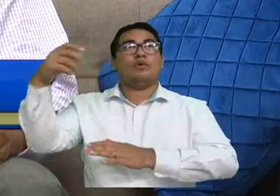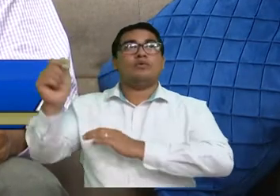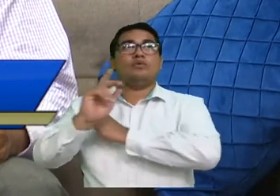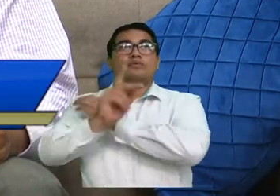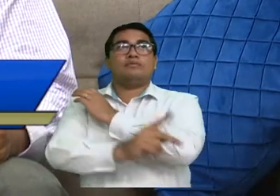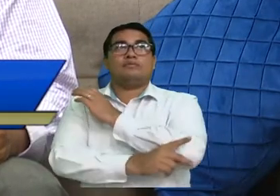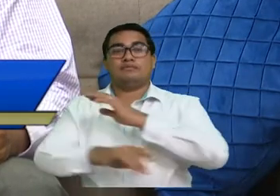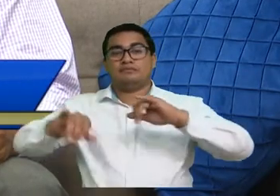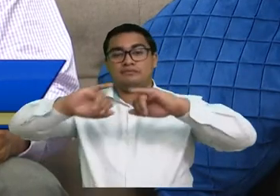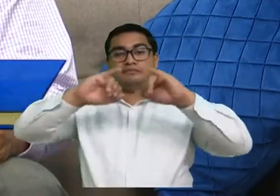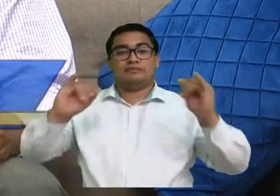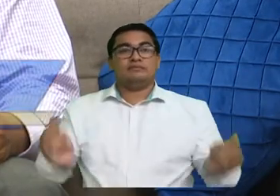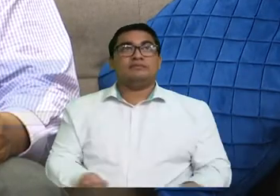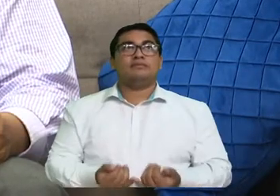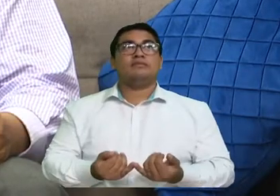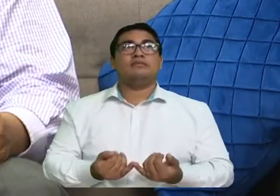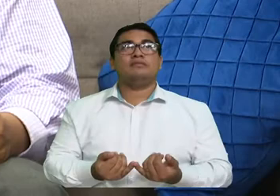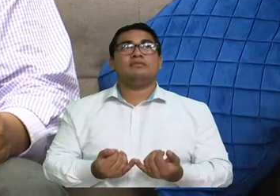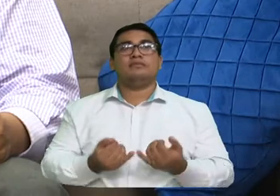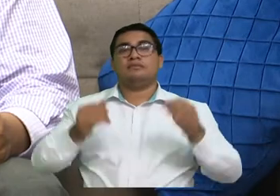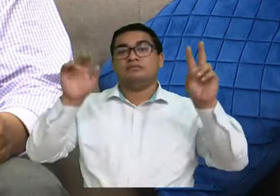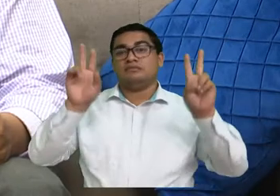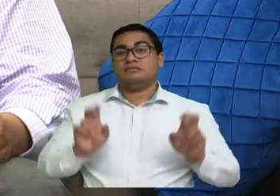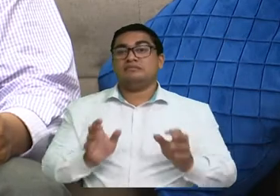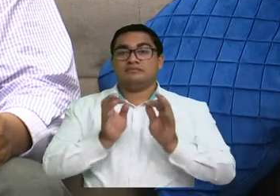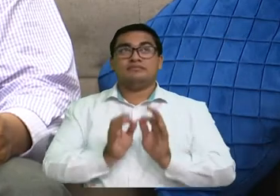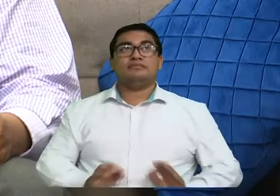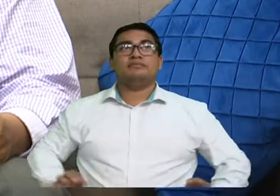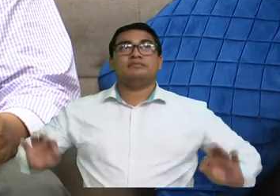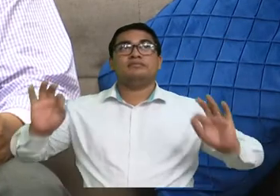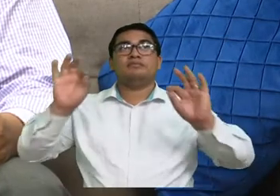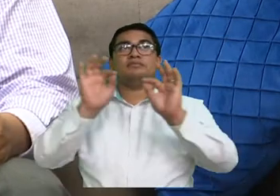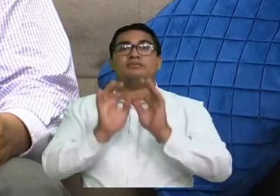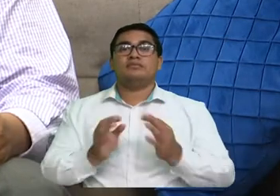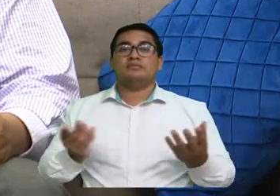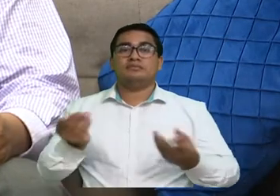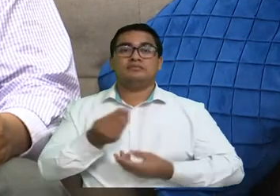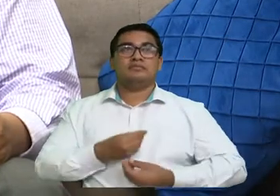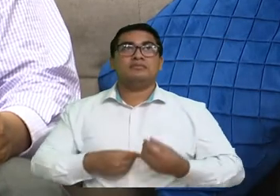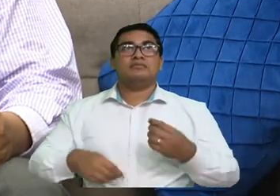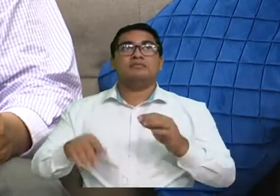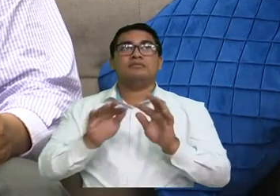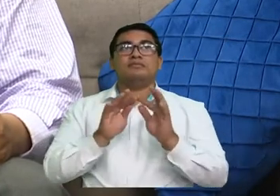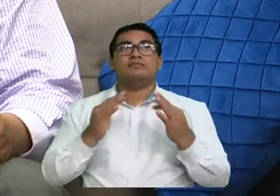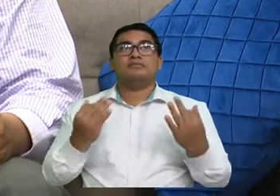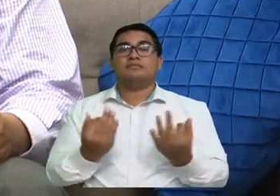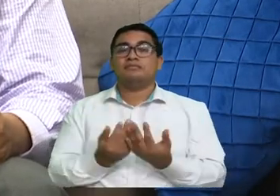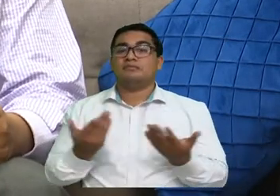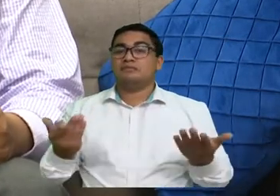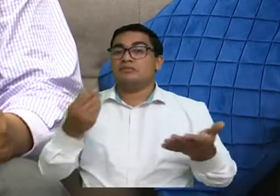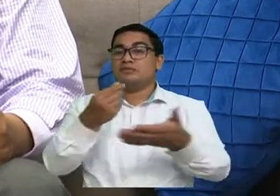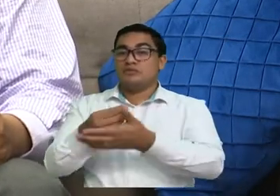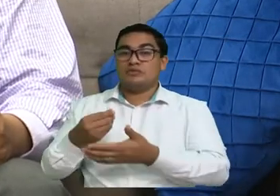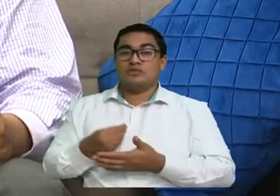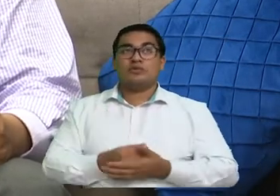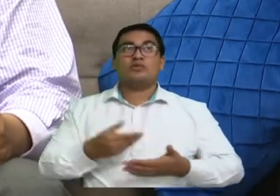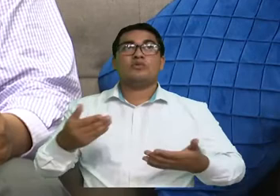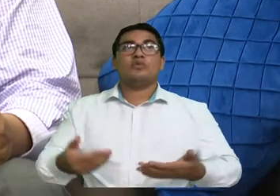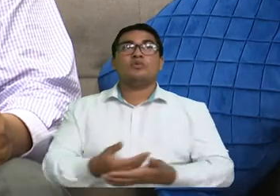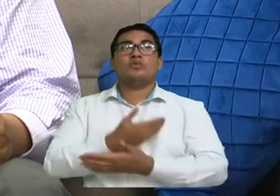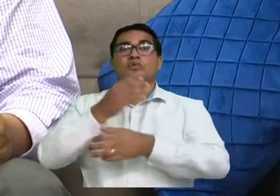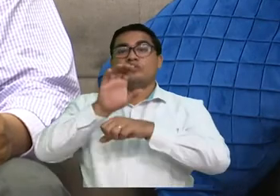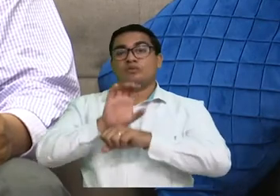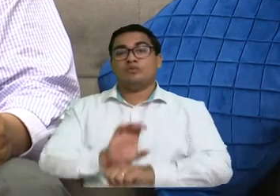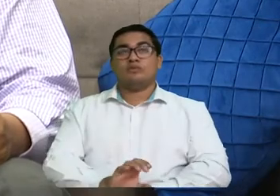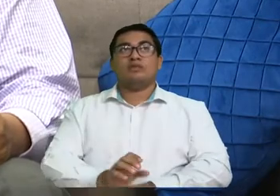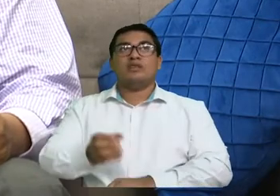ámbito internacional. Para hablar de este tema tan vital para el desarrollo de la economía familiar, para la adquisición de nuevos hábitos alimenticios